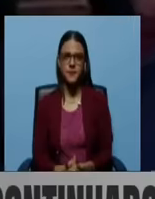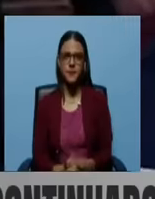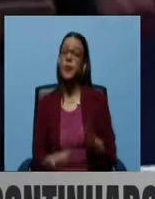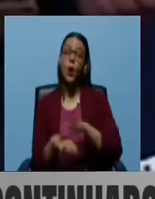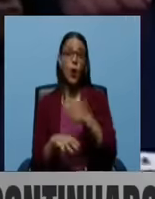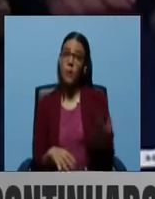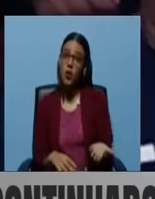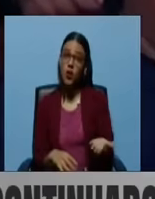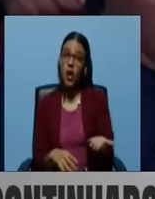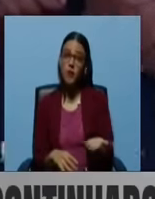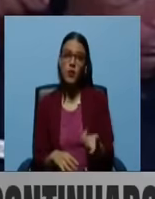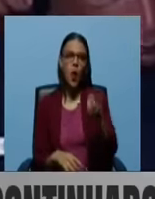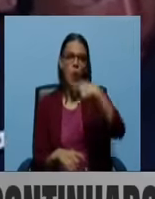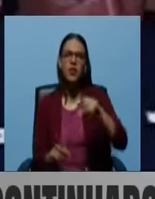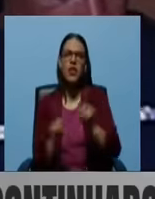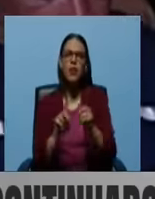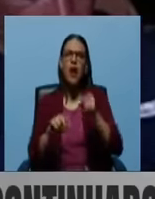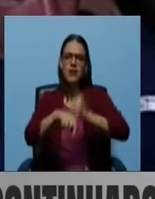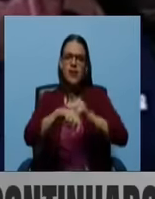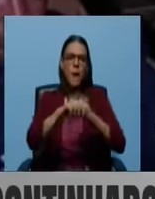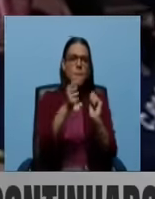Porque están en esa transición